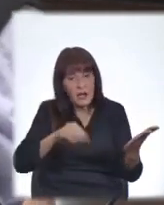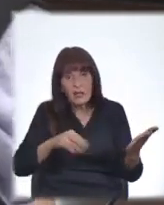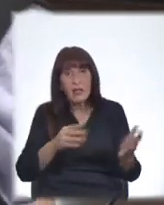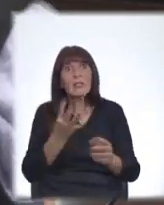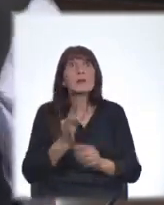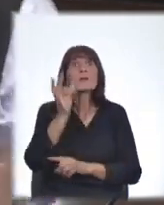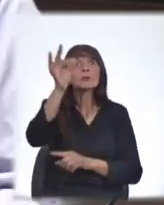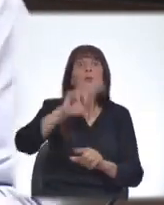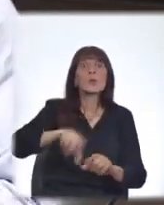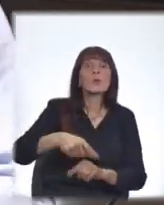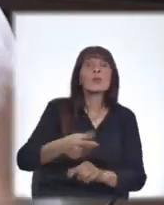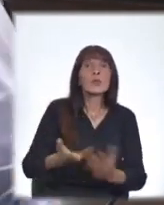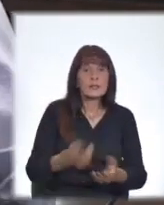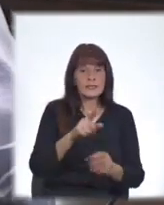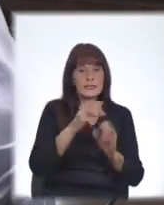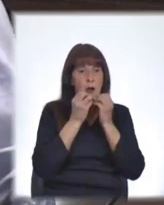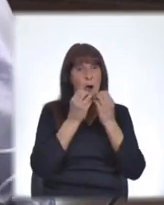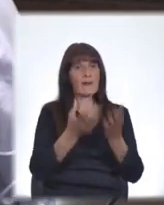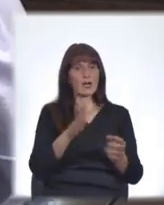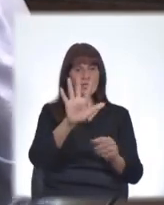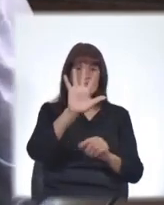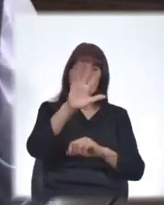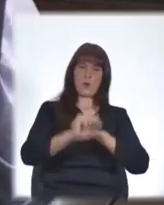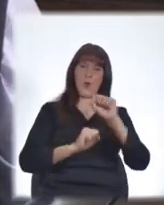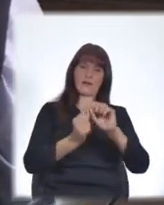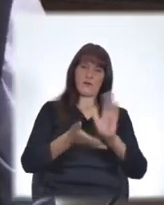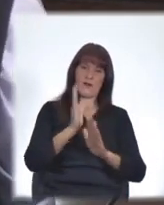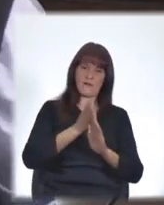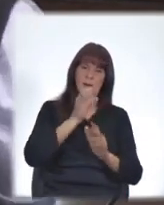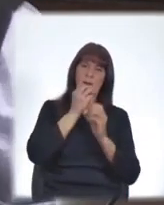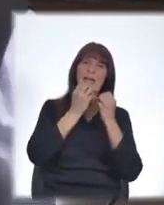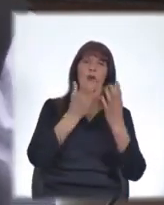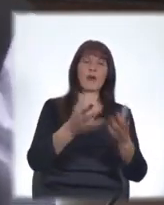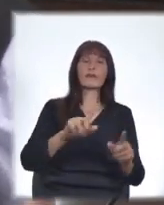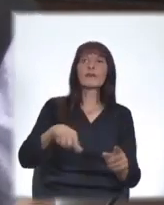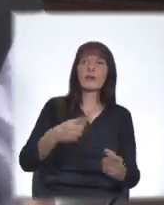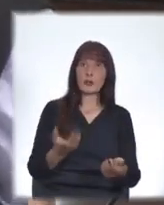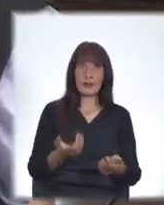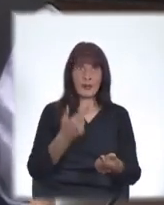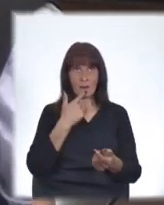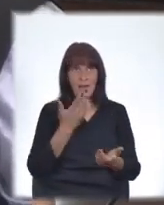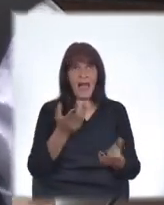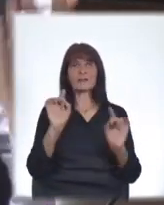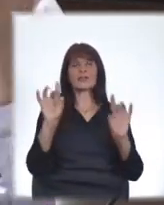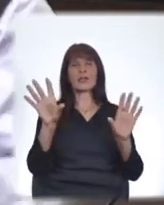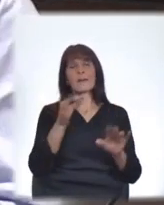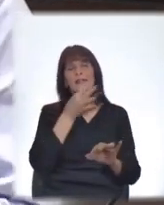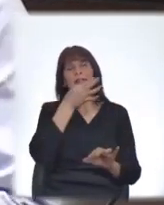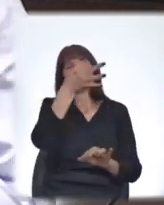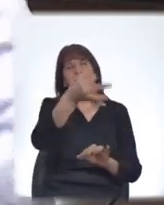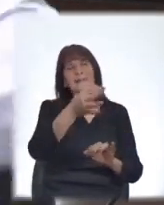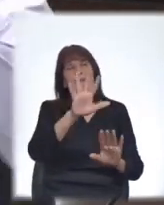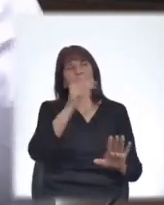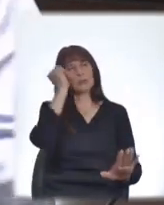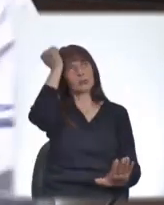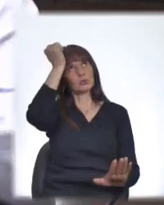gobierno que venía a darnos los mejores 5 años de nuestra vida? Ha quedado solo en una expresión de deseo, sin